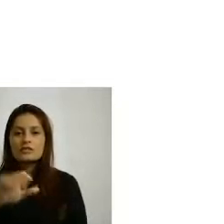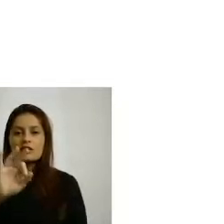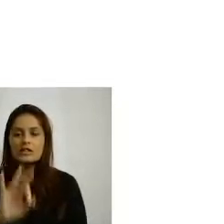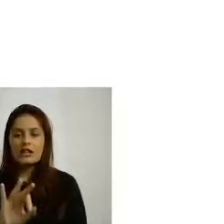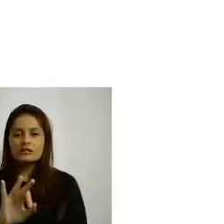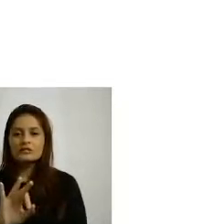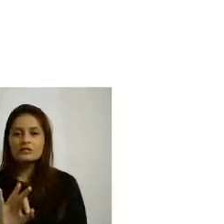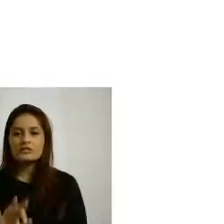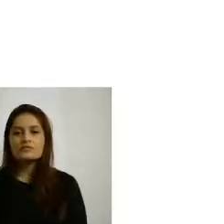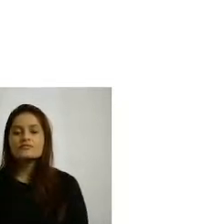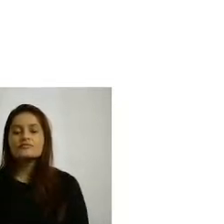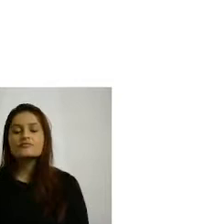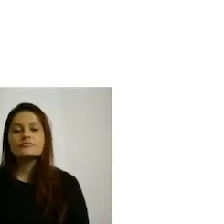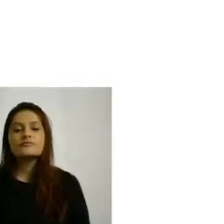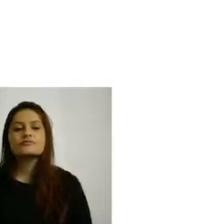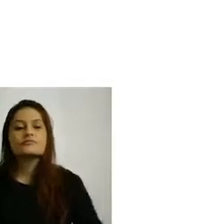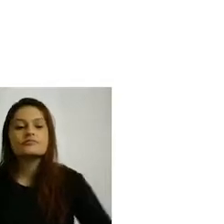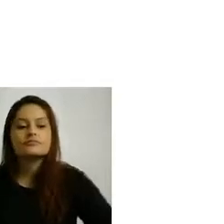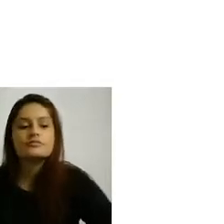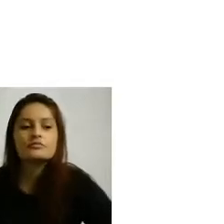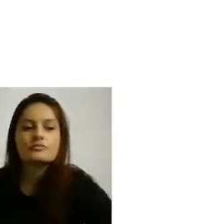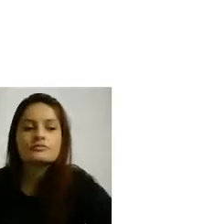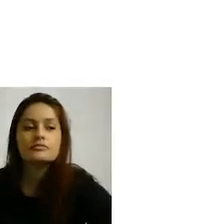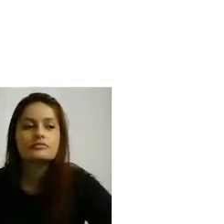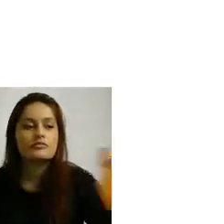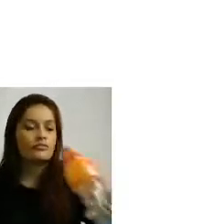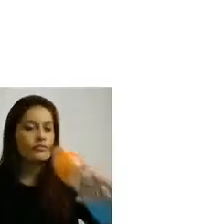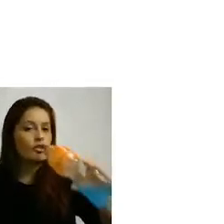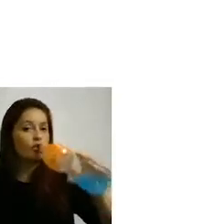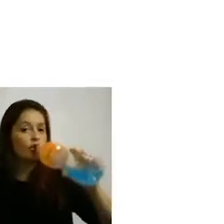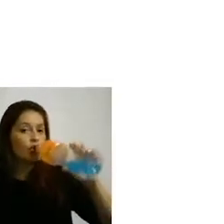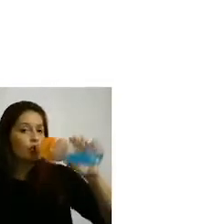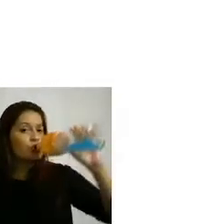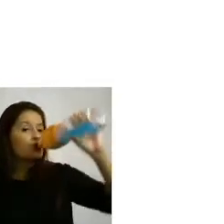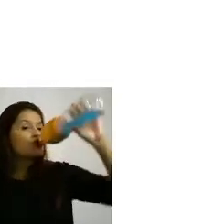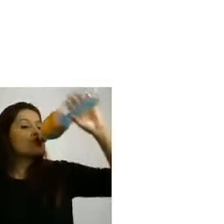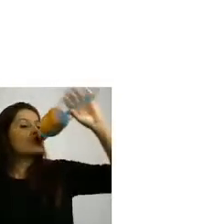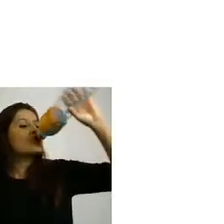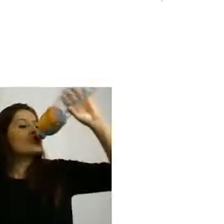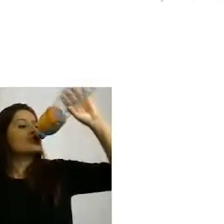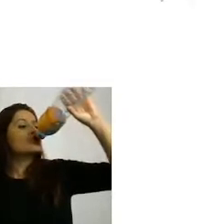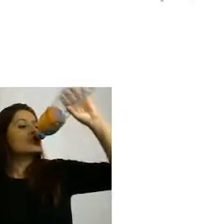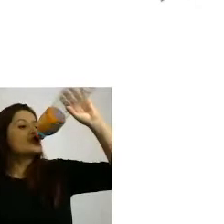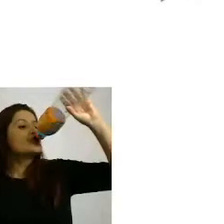de licencia, subsidio de incapacidad laboral y pago en exceso de AFP.